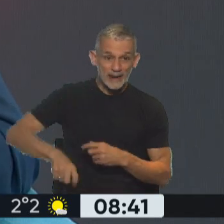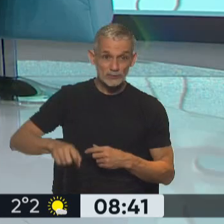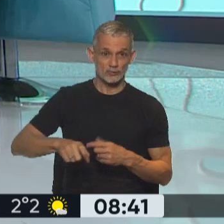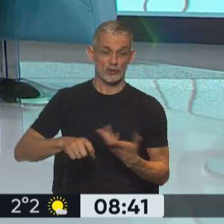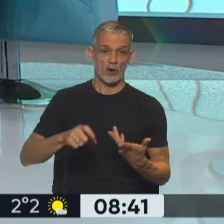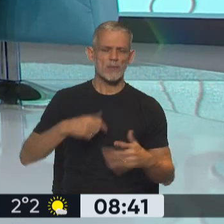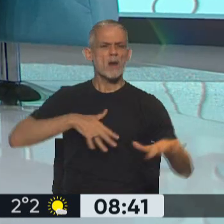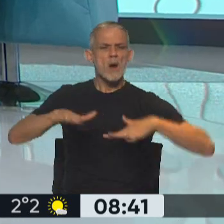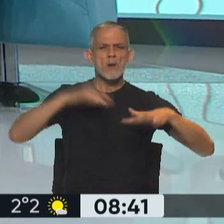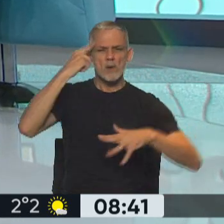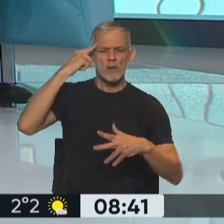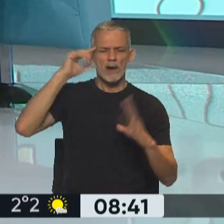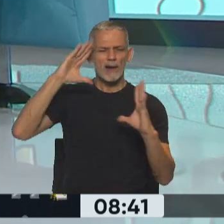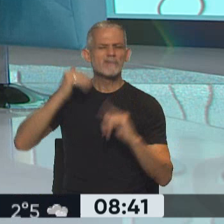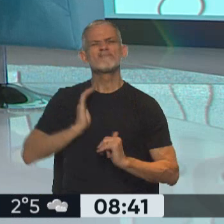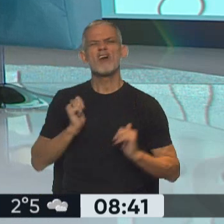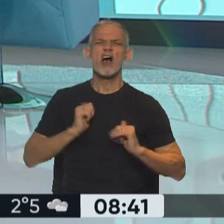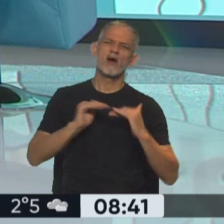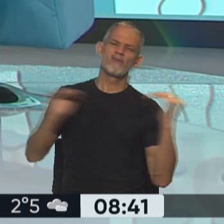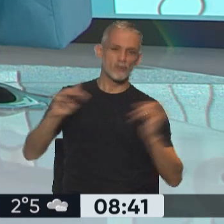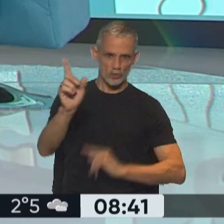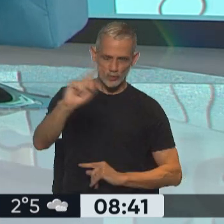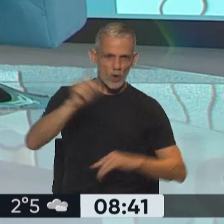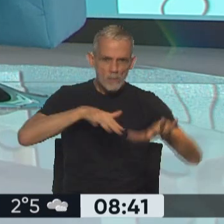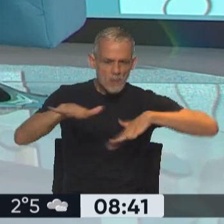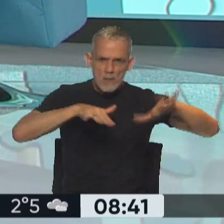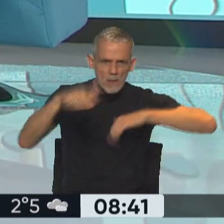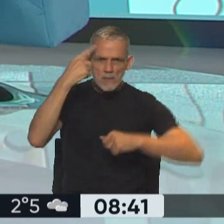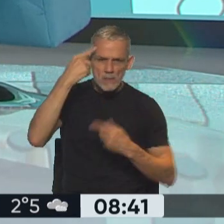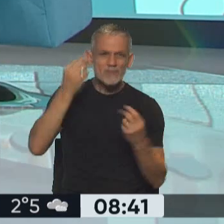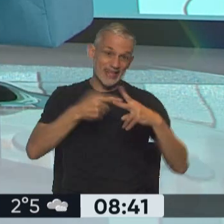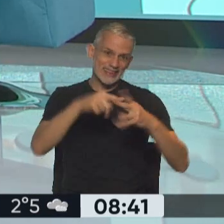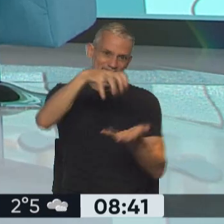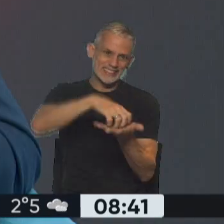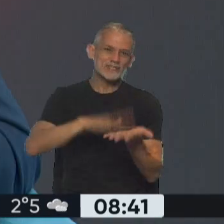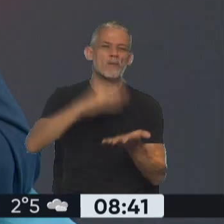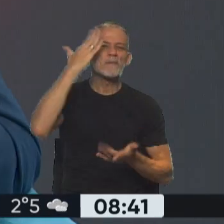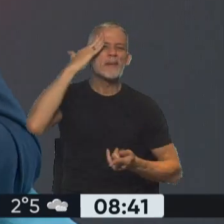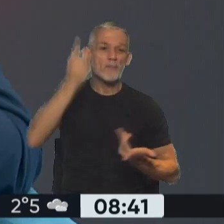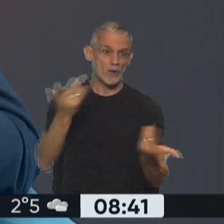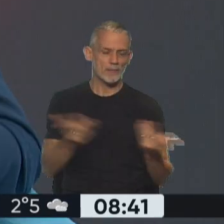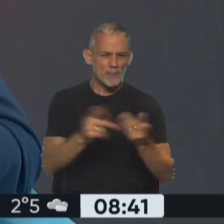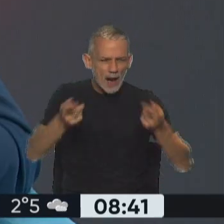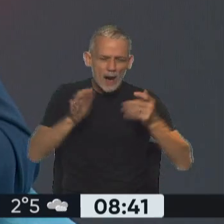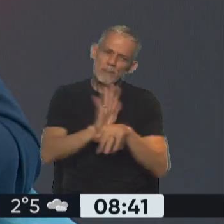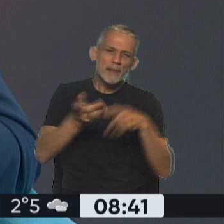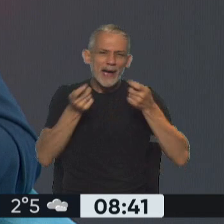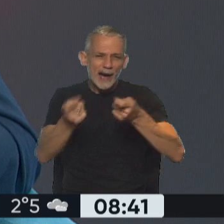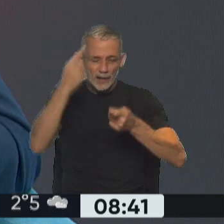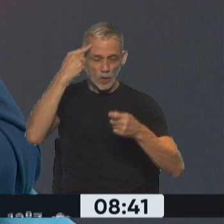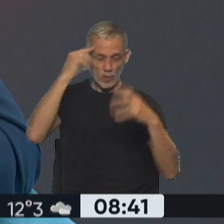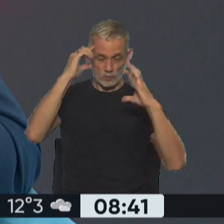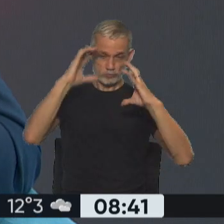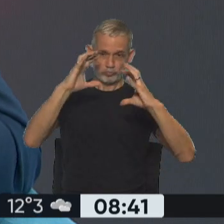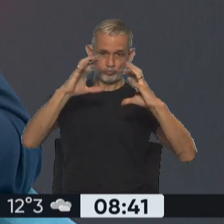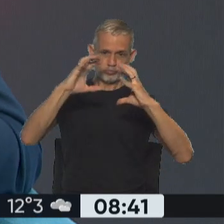decíamos, que esté activa mentalmente. Como parte de esa actividad mental, existen los talleres de la memoria para estimular ese cerebro,